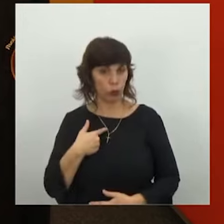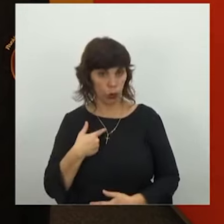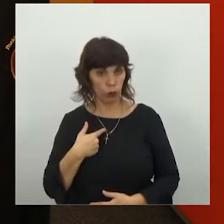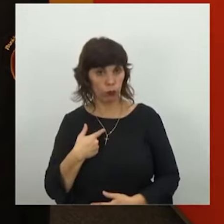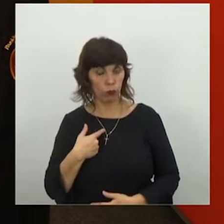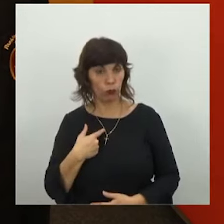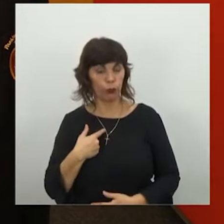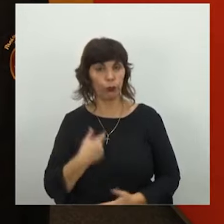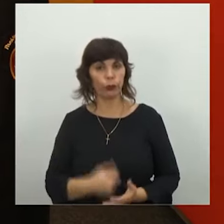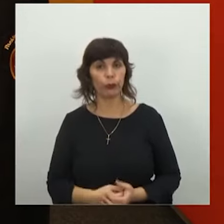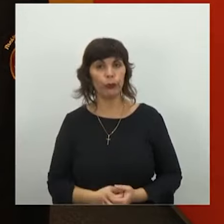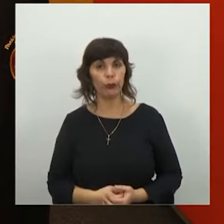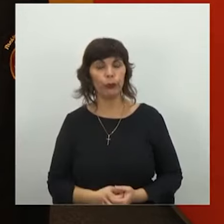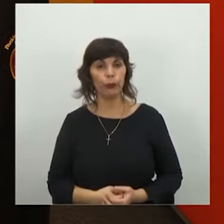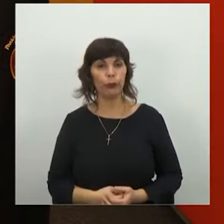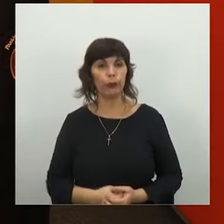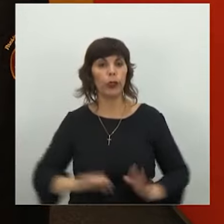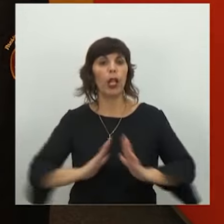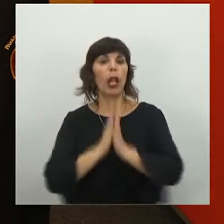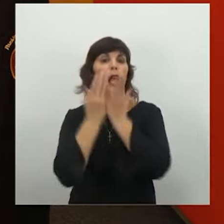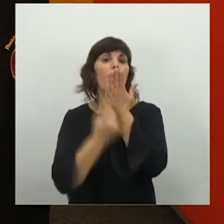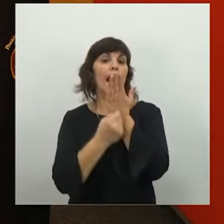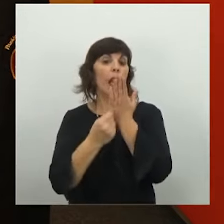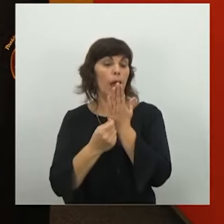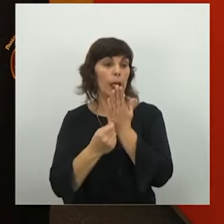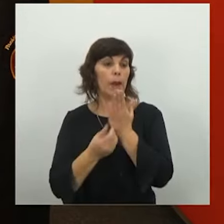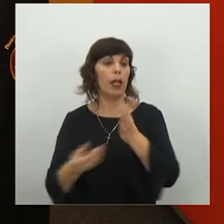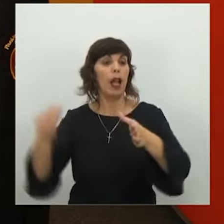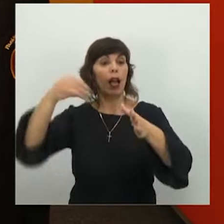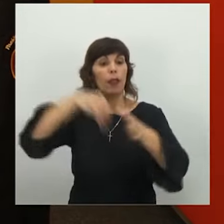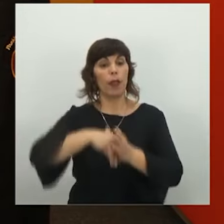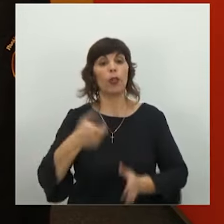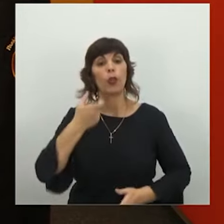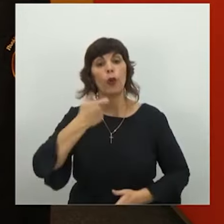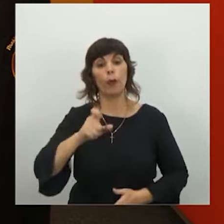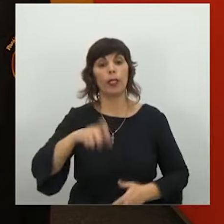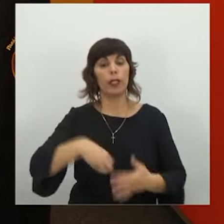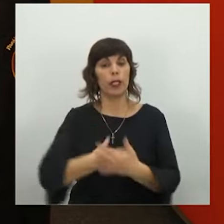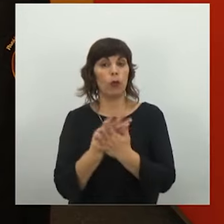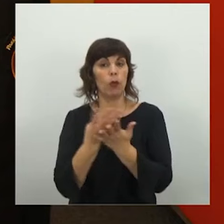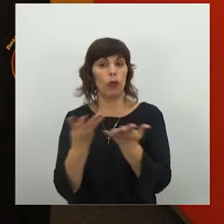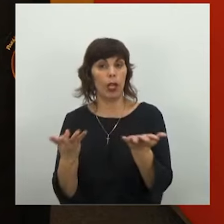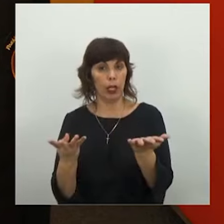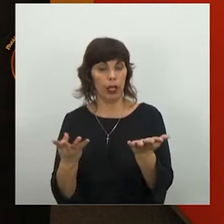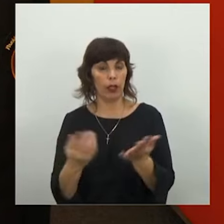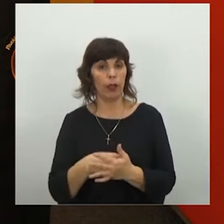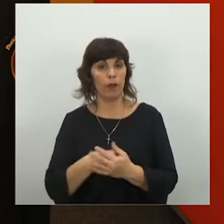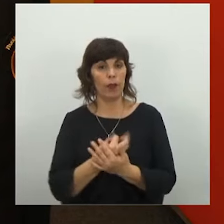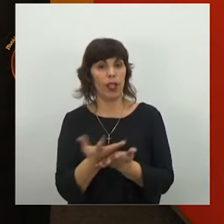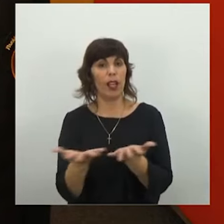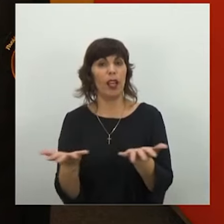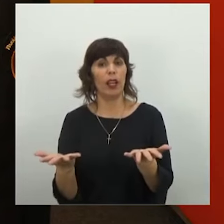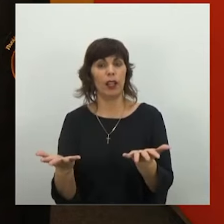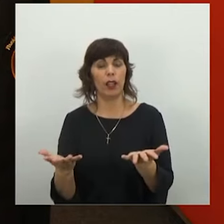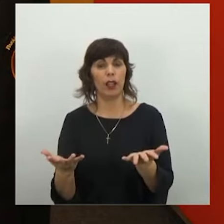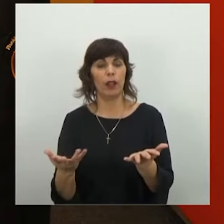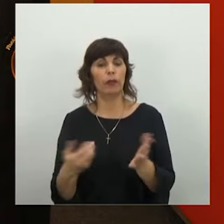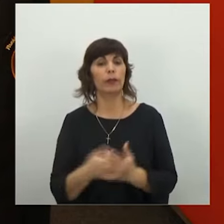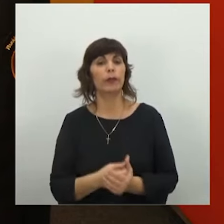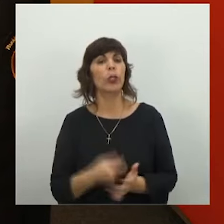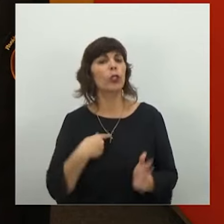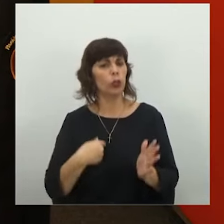he buscado muchísimos versículos de la gracia. Sé que todavía no he terminado con el trabajo, pero hay muchísimos versículos